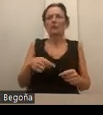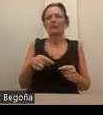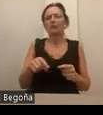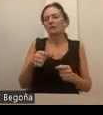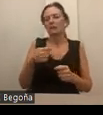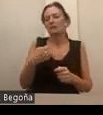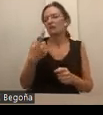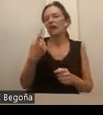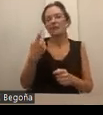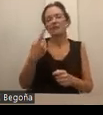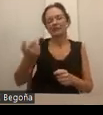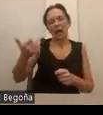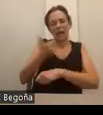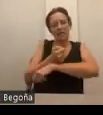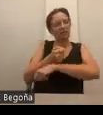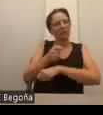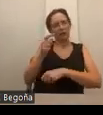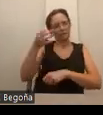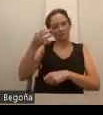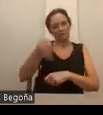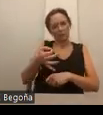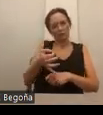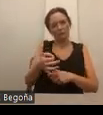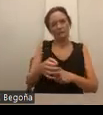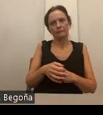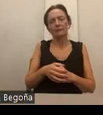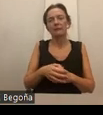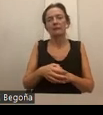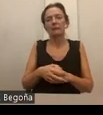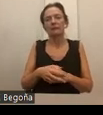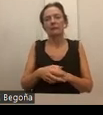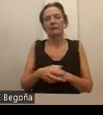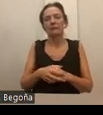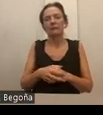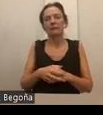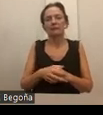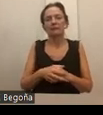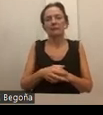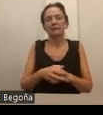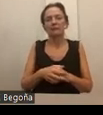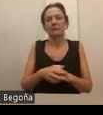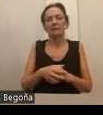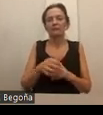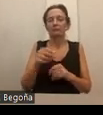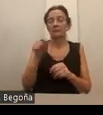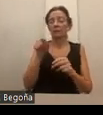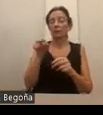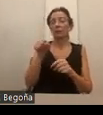insulina. Yo entiendo que lo que quieres preguntar en realidad es si puede ser que llegues a necesitar